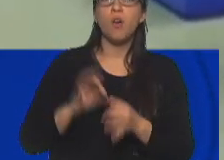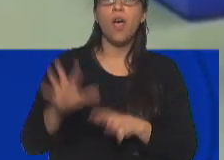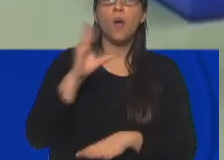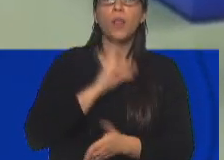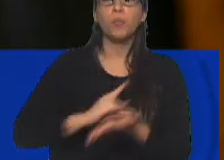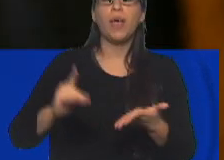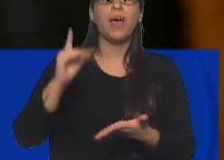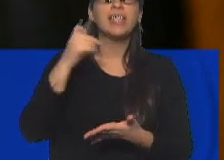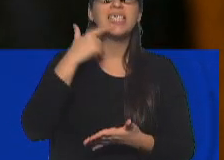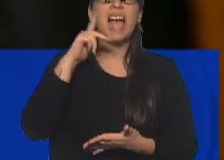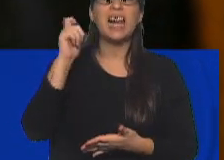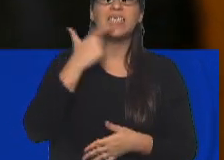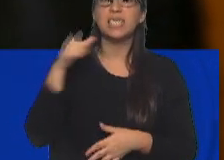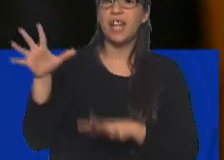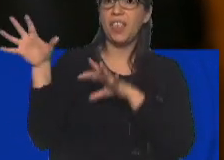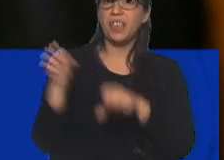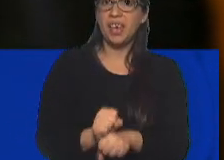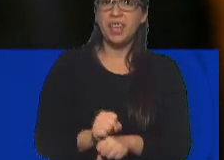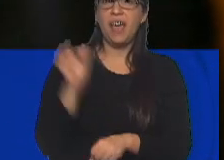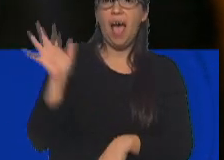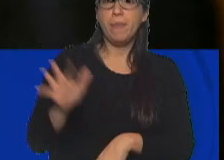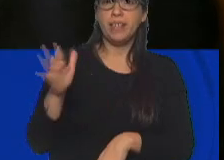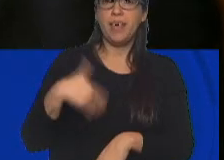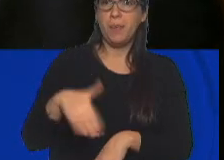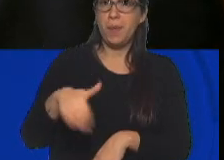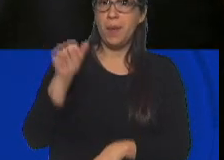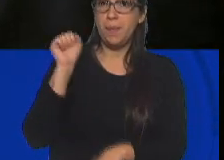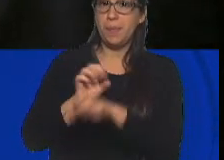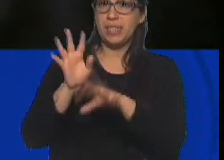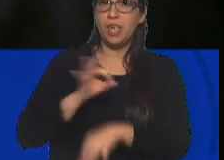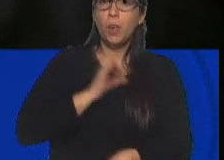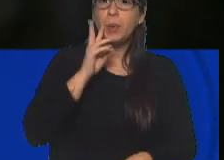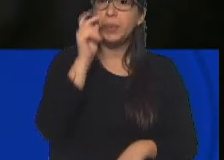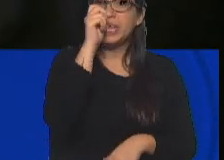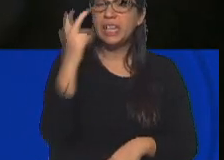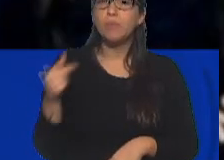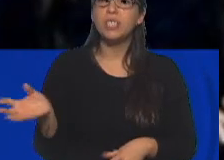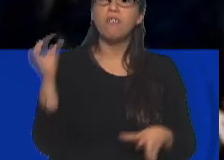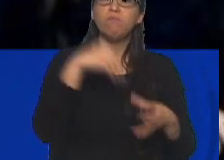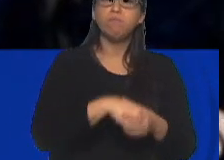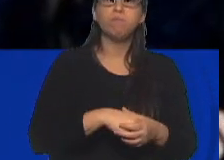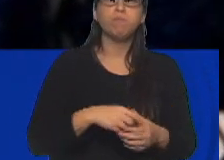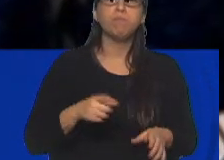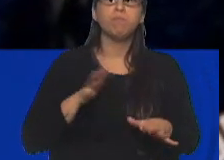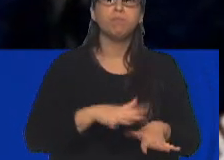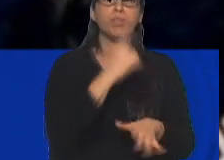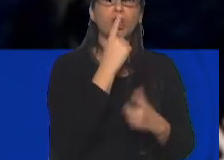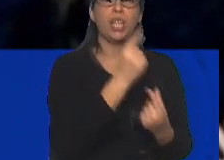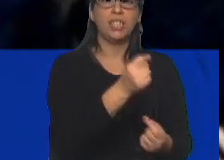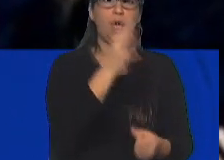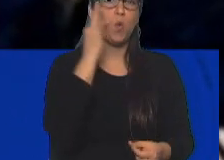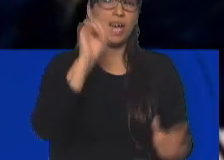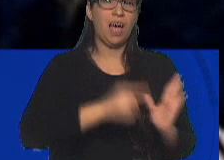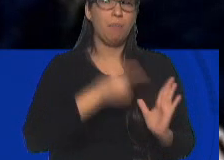Ilaria Salis, quien fue detenida y amenazada con prisión en 2023 tras participar en una contraprotesta en Budapest.